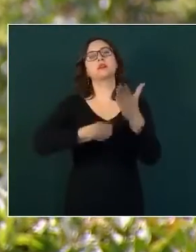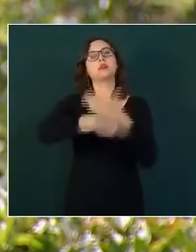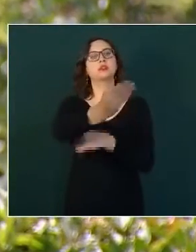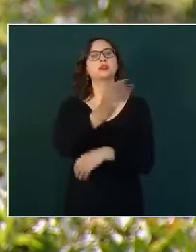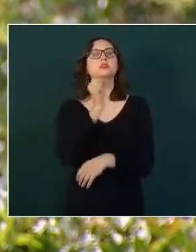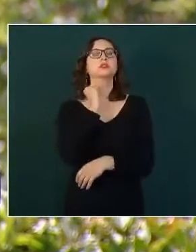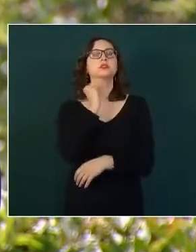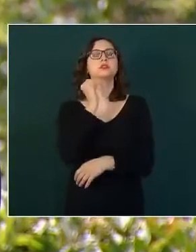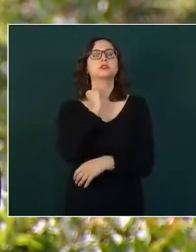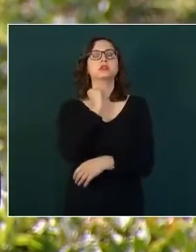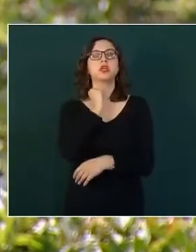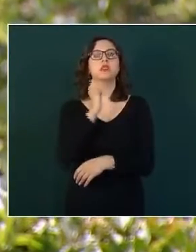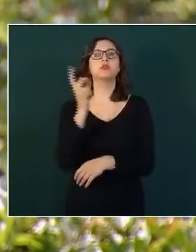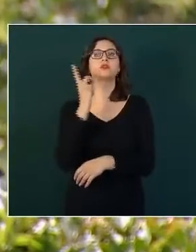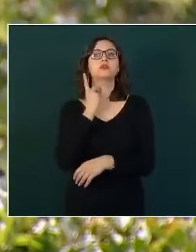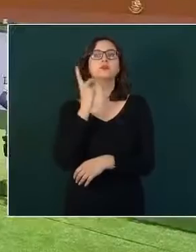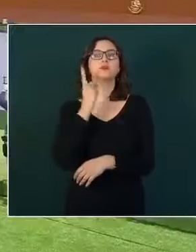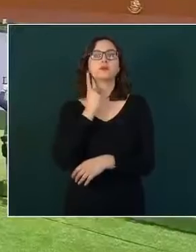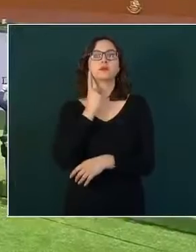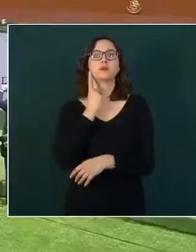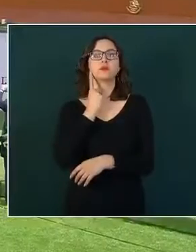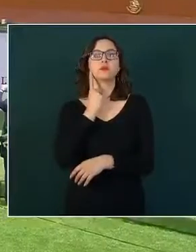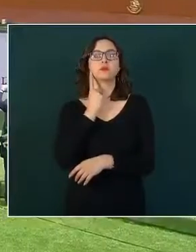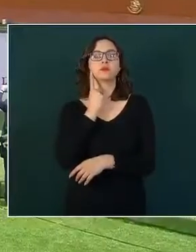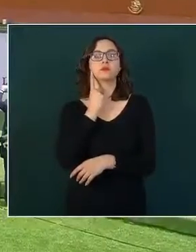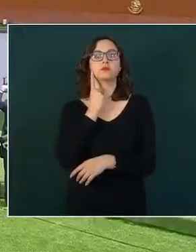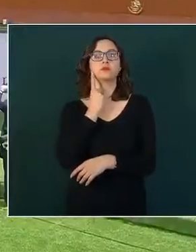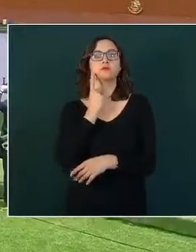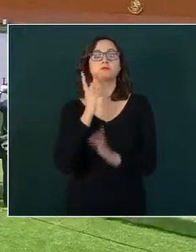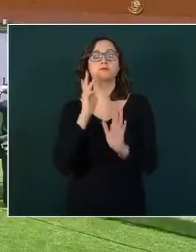Cámara de Diputados,